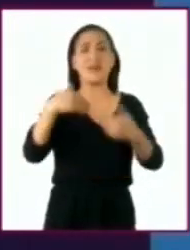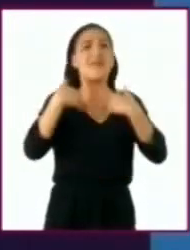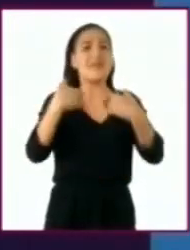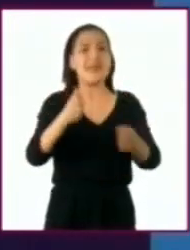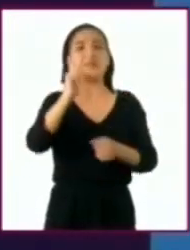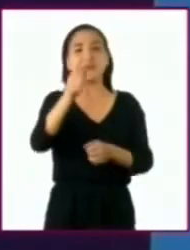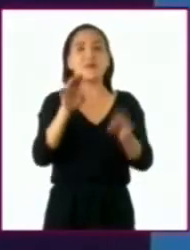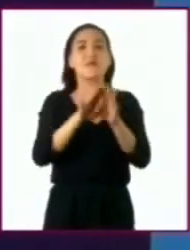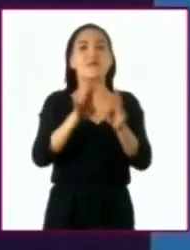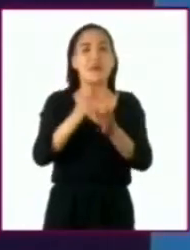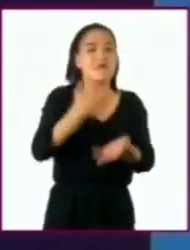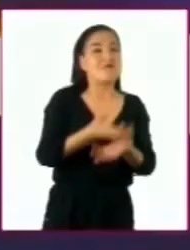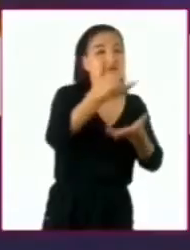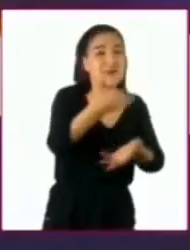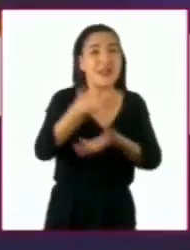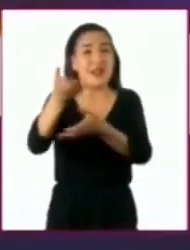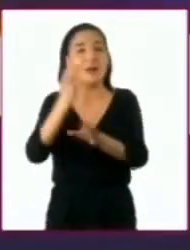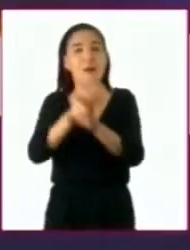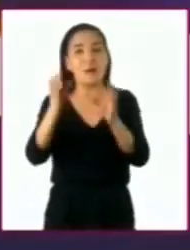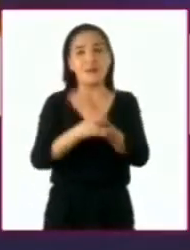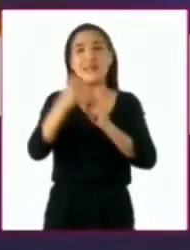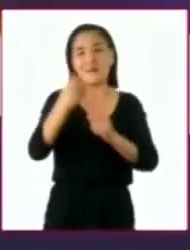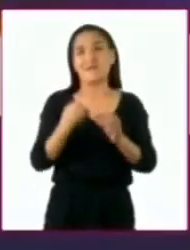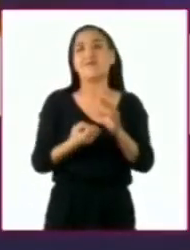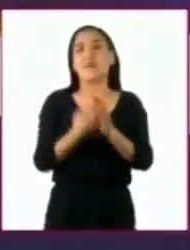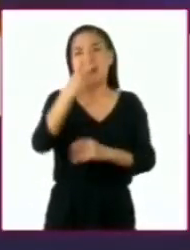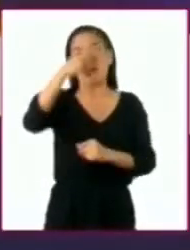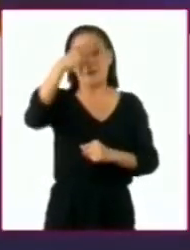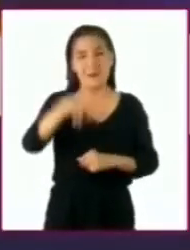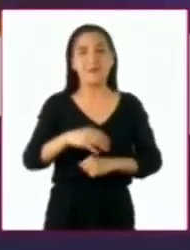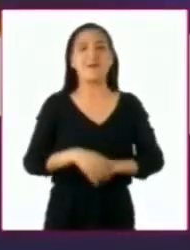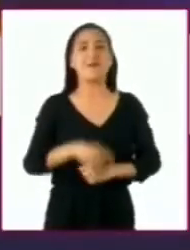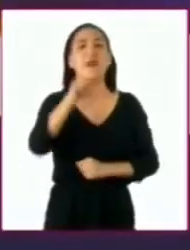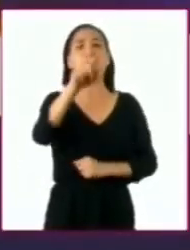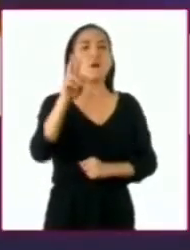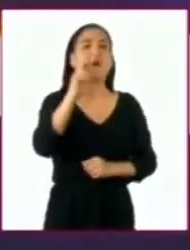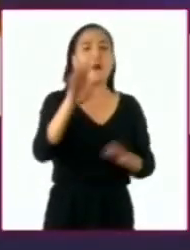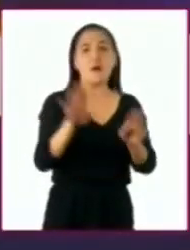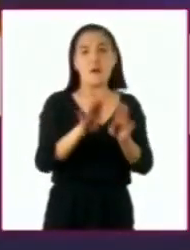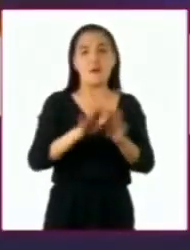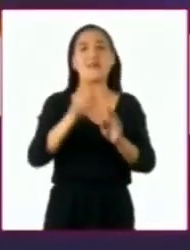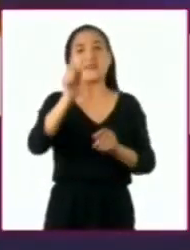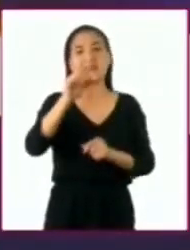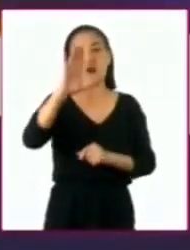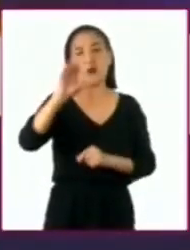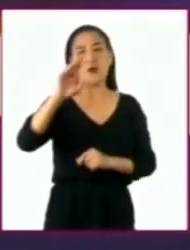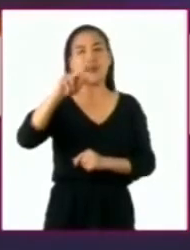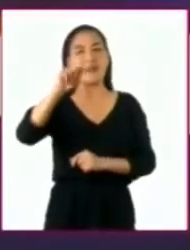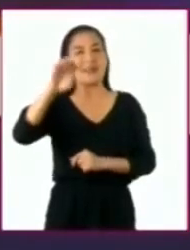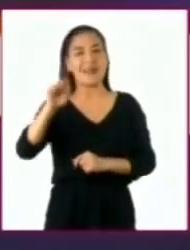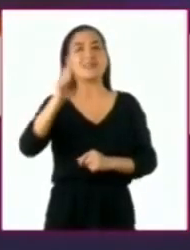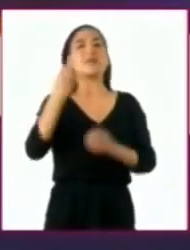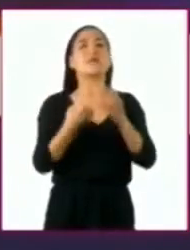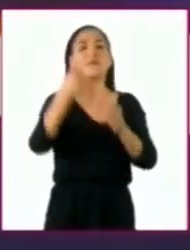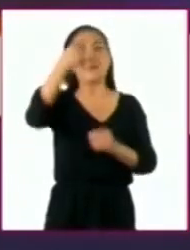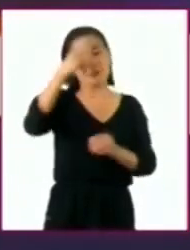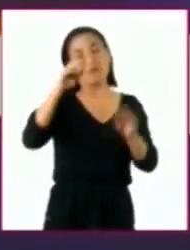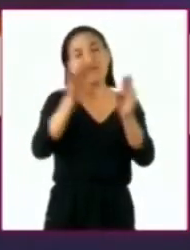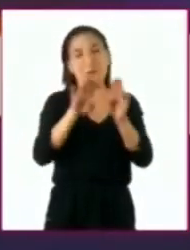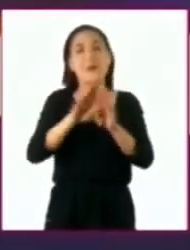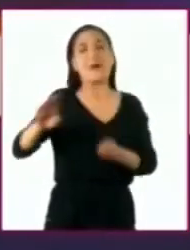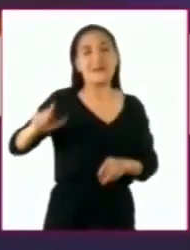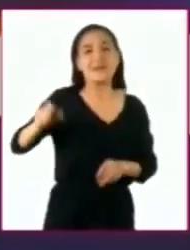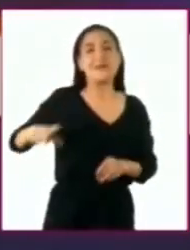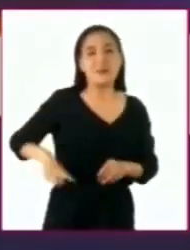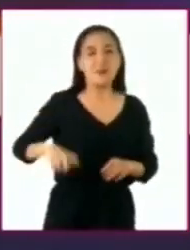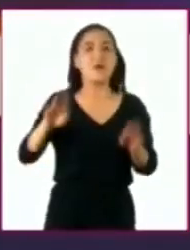tributo en Nueva España? Resulta claro que Cortés, como gobernador, debía controlar y administrar el territorio